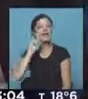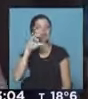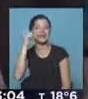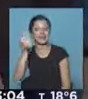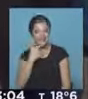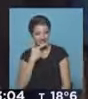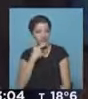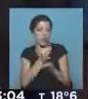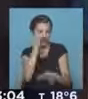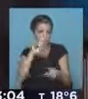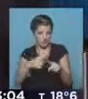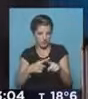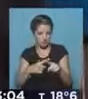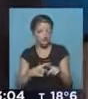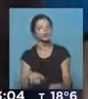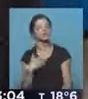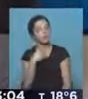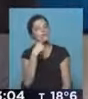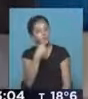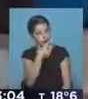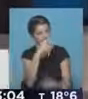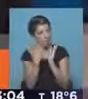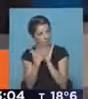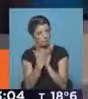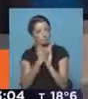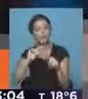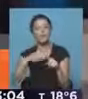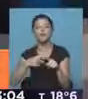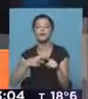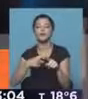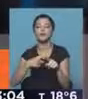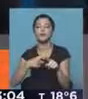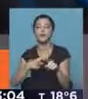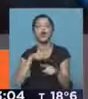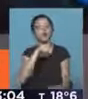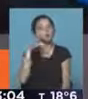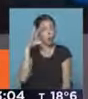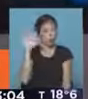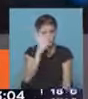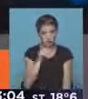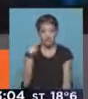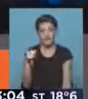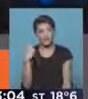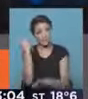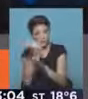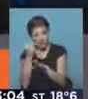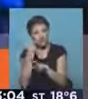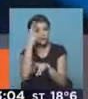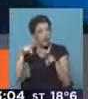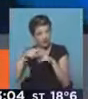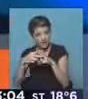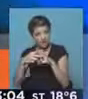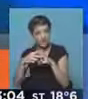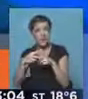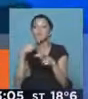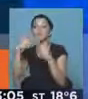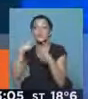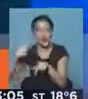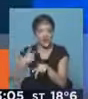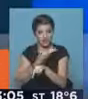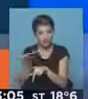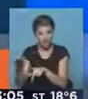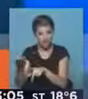gusto estar acá. Y como politólogo, en tu opinión, ¿todavía los plebiscitos valen como herramienta? Creo que, por supuesto, son una herramienta válida y,